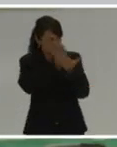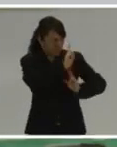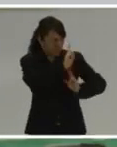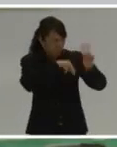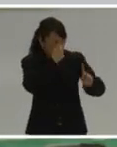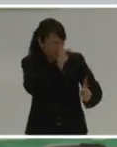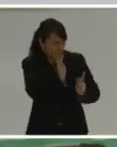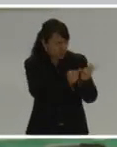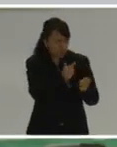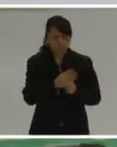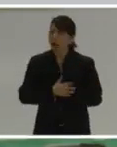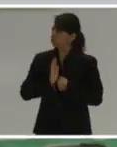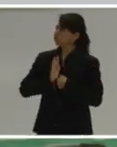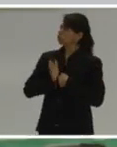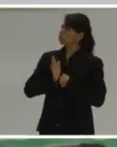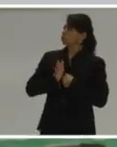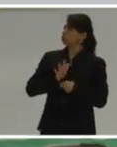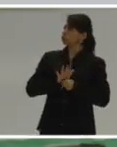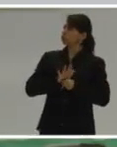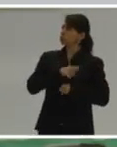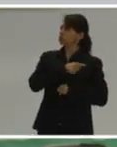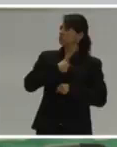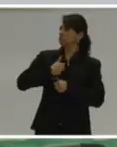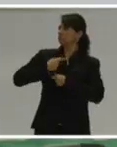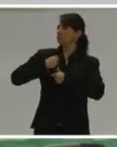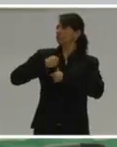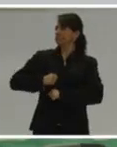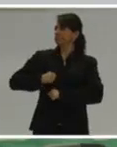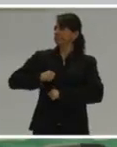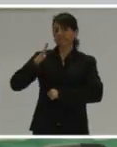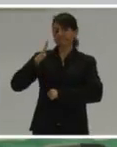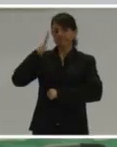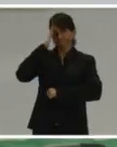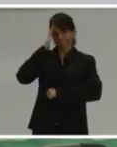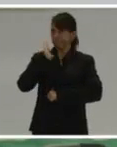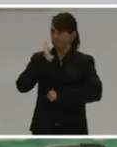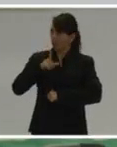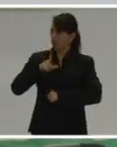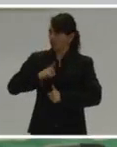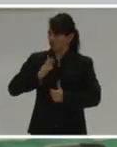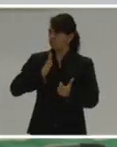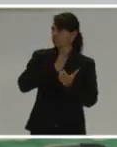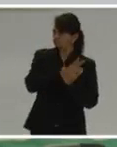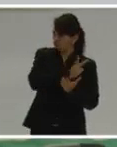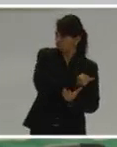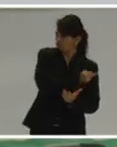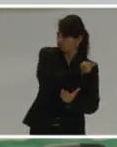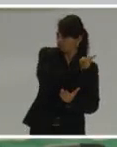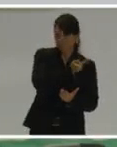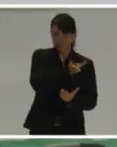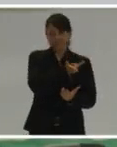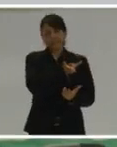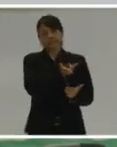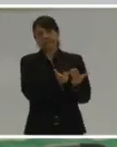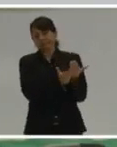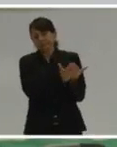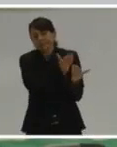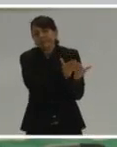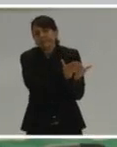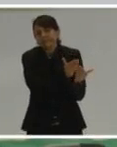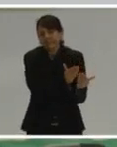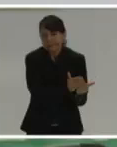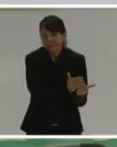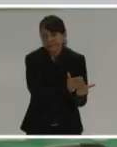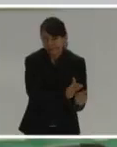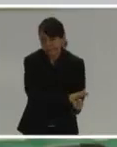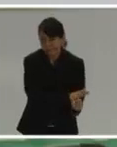¿Sí? Entonces, son estos temas de que, ¿cómo lo vemos en ese marco más profundo? De sueño, de lo que